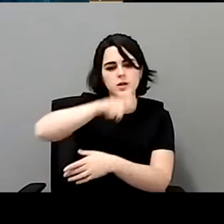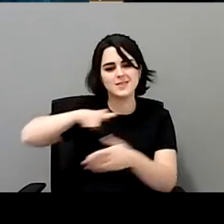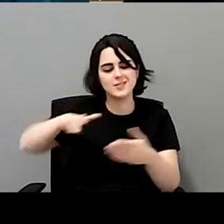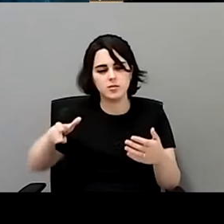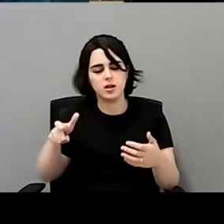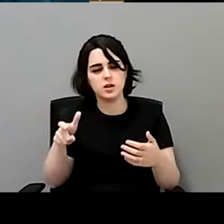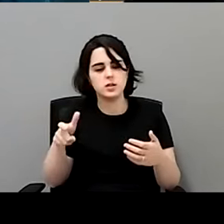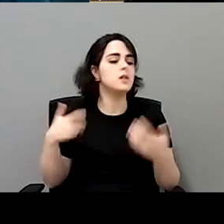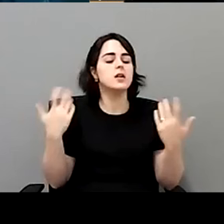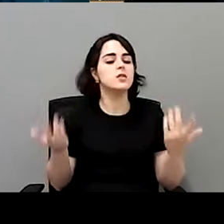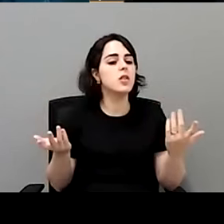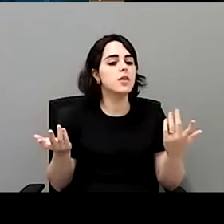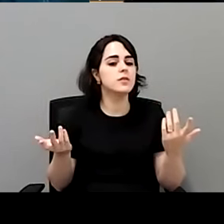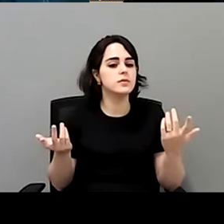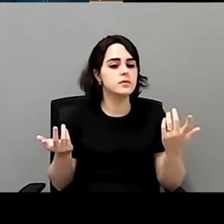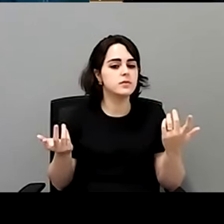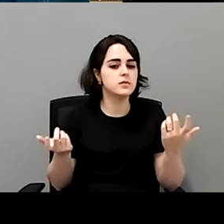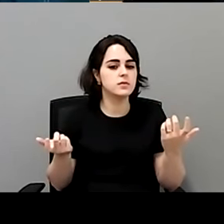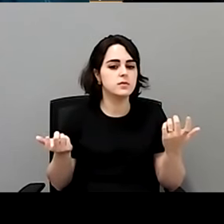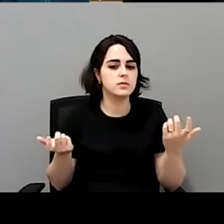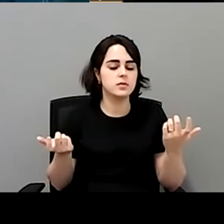Entonces, por eso yo hablaba de